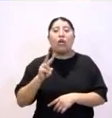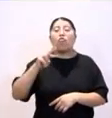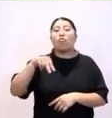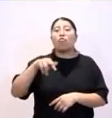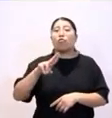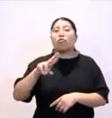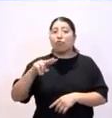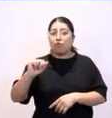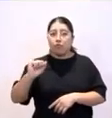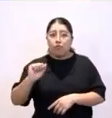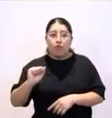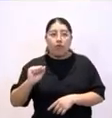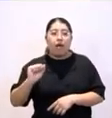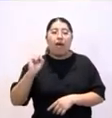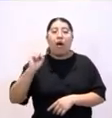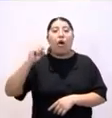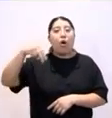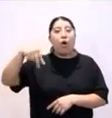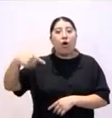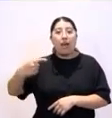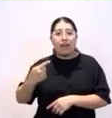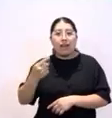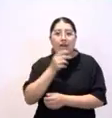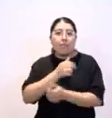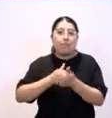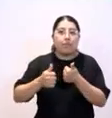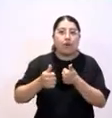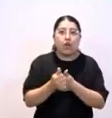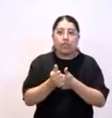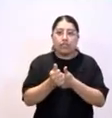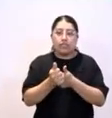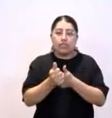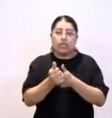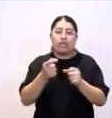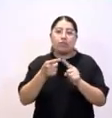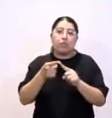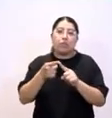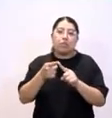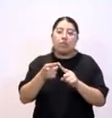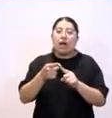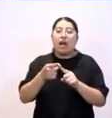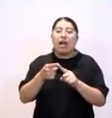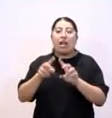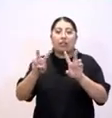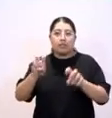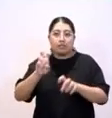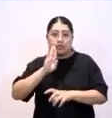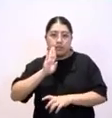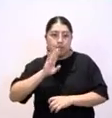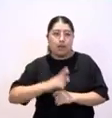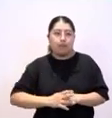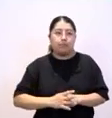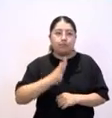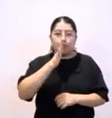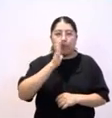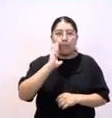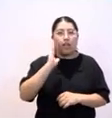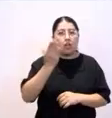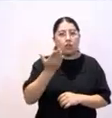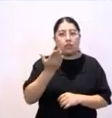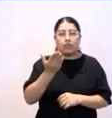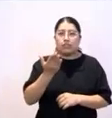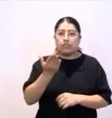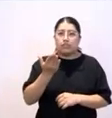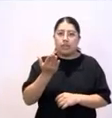entre las ONGs prioritarias a la hora de abordar esta cuestión. ¿Por qué? Porque además está siendo condenada al ostracismo